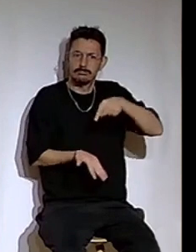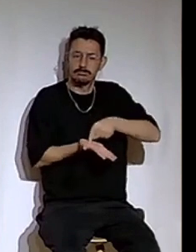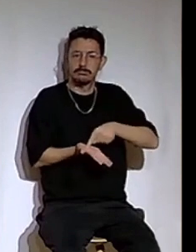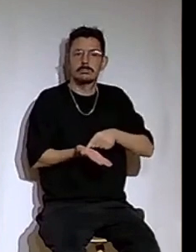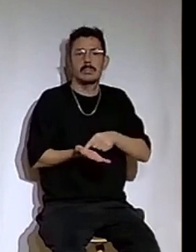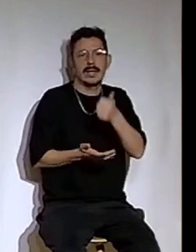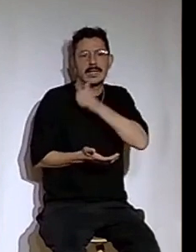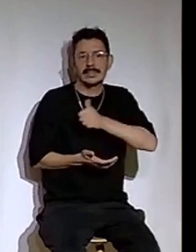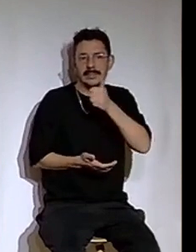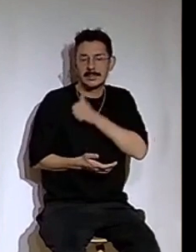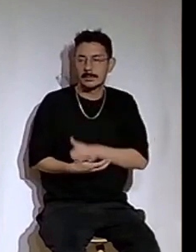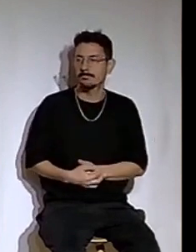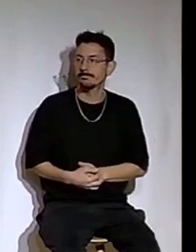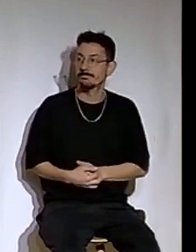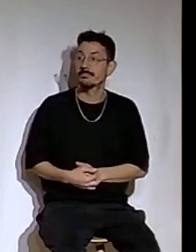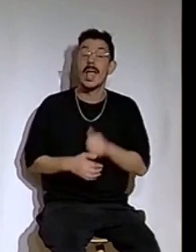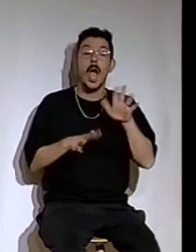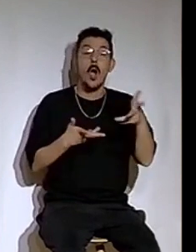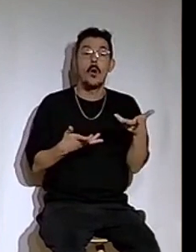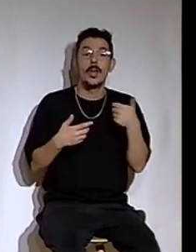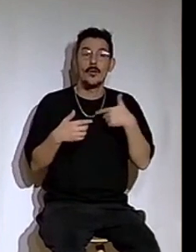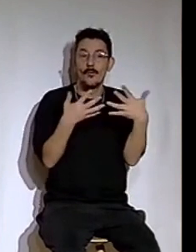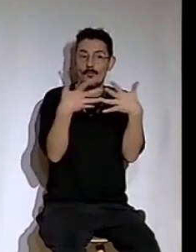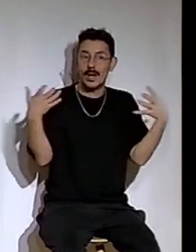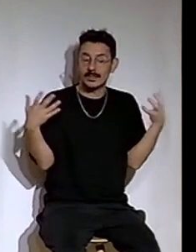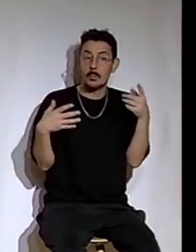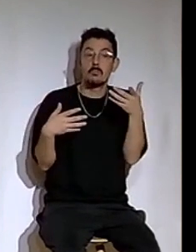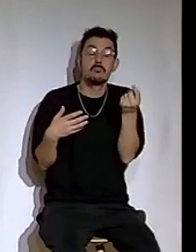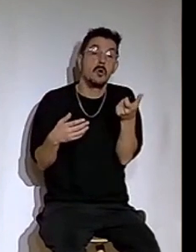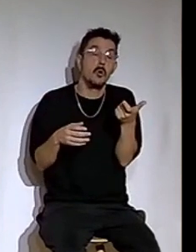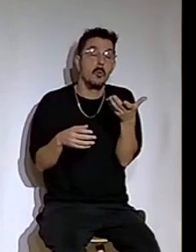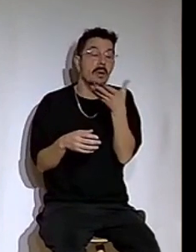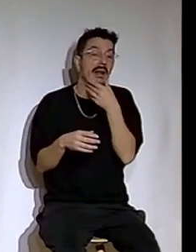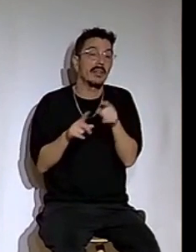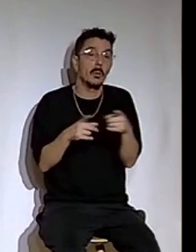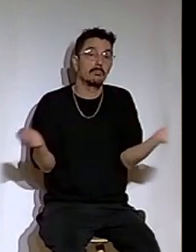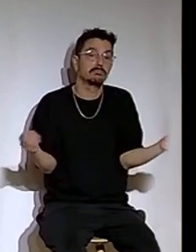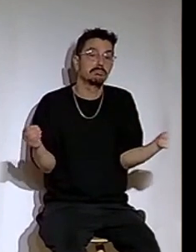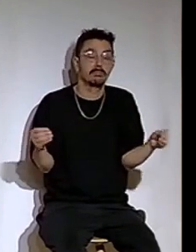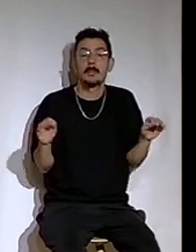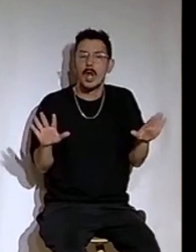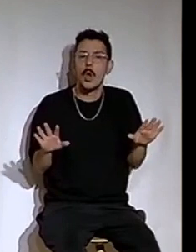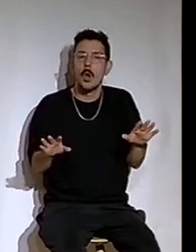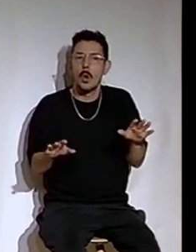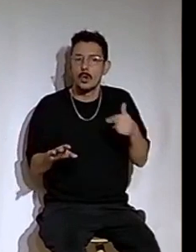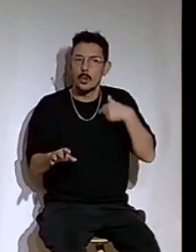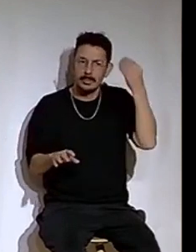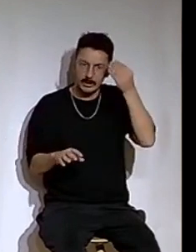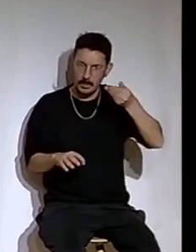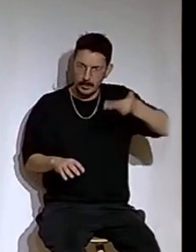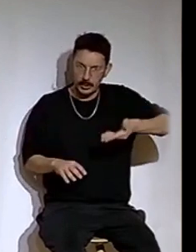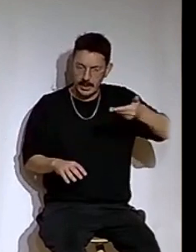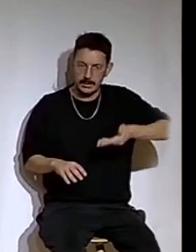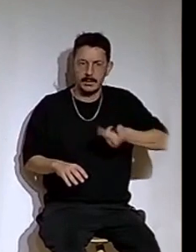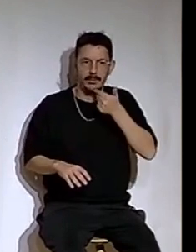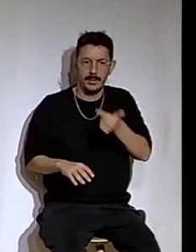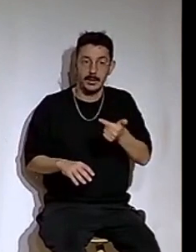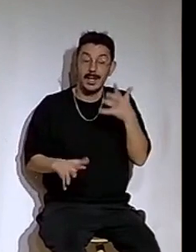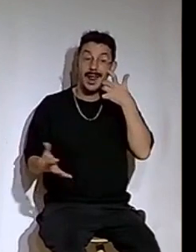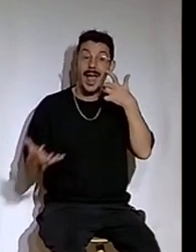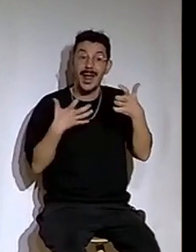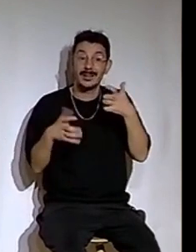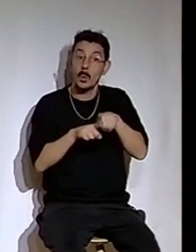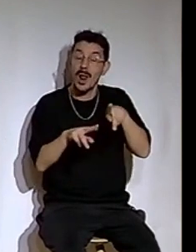de transformación social y por eso en esta en esta muestra que hemos hecho hemos querido incluir piezas